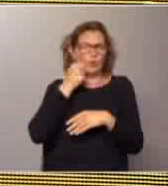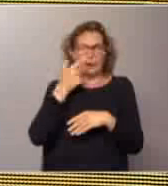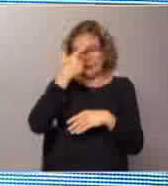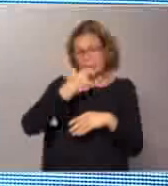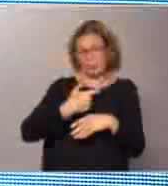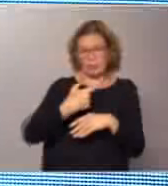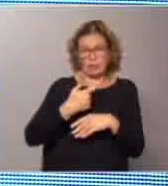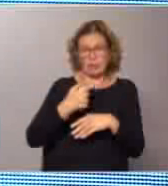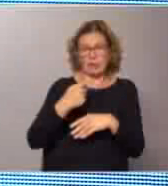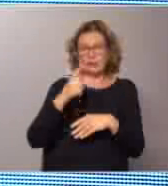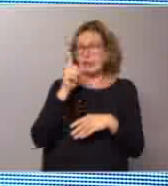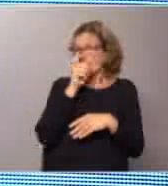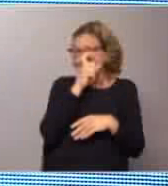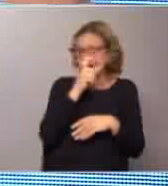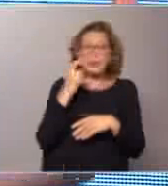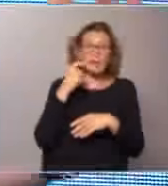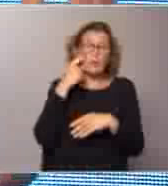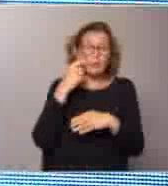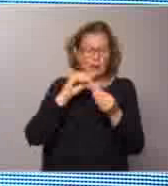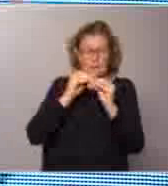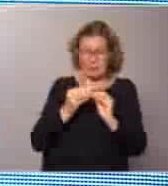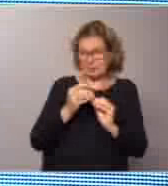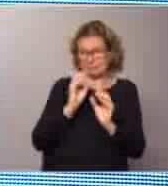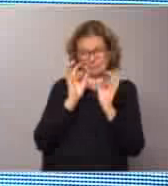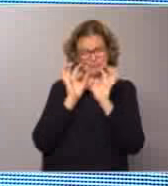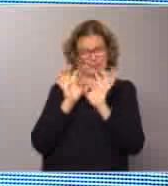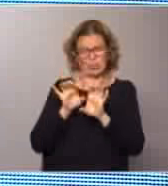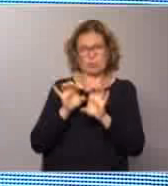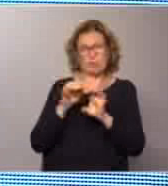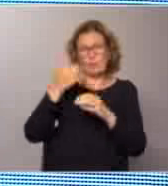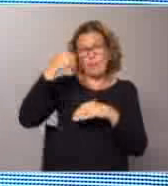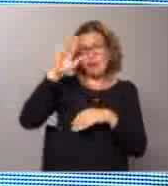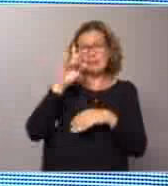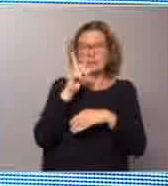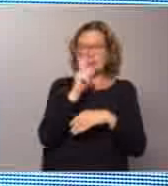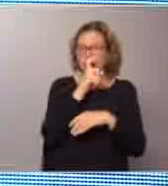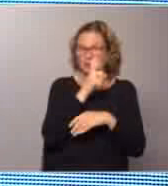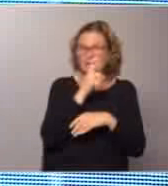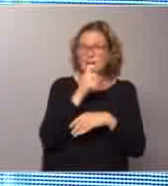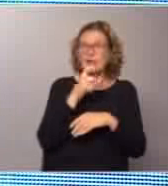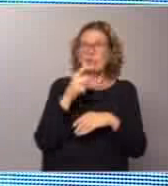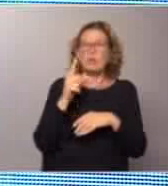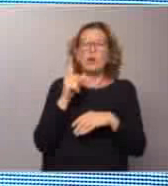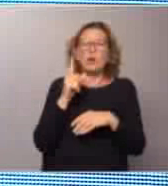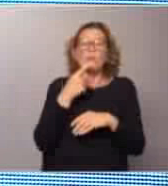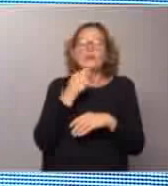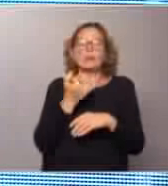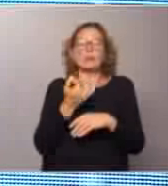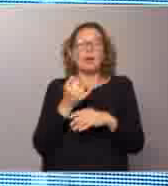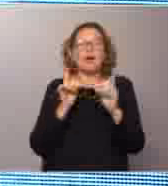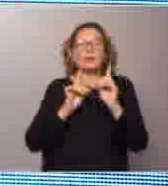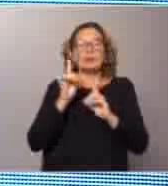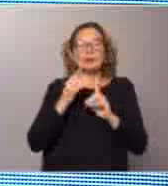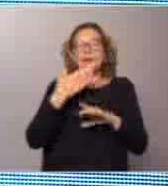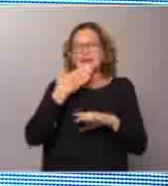seres humanos nos cuestan los números las cifras cuanto más grande más difícil entonces nos cuesta mucho a veces